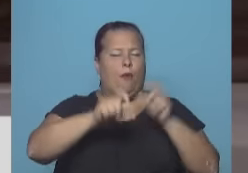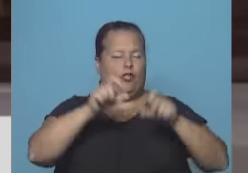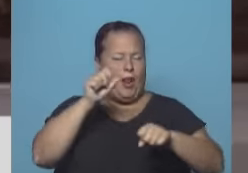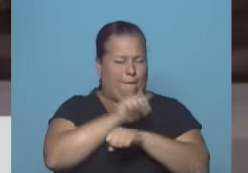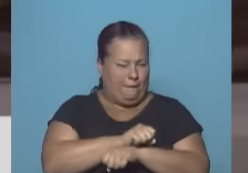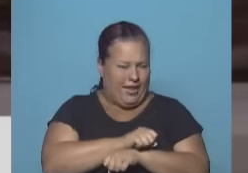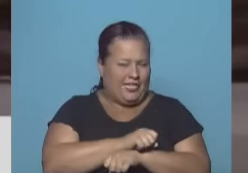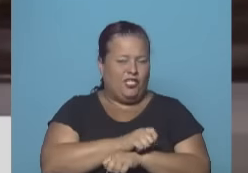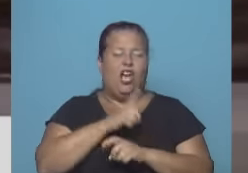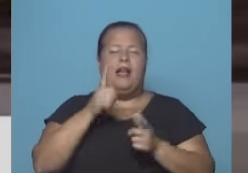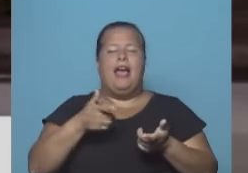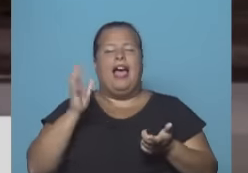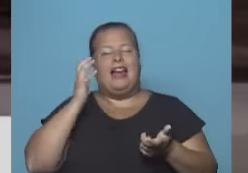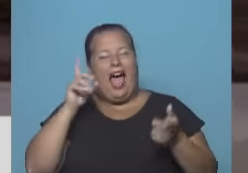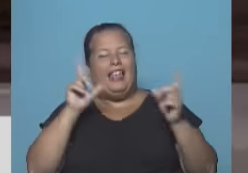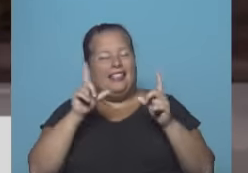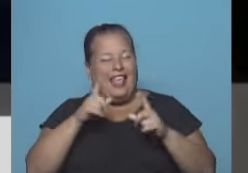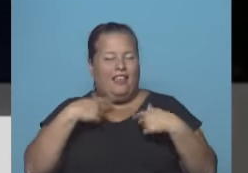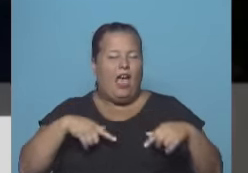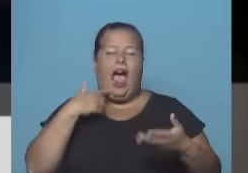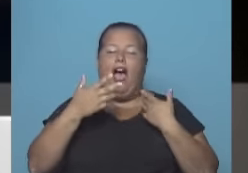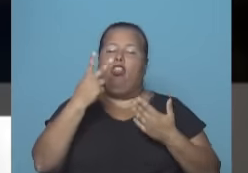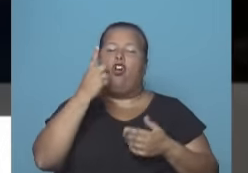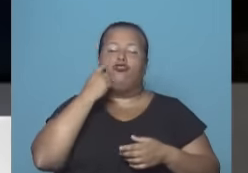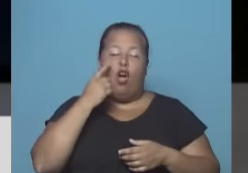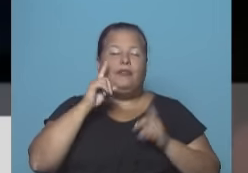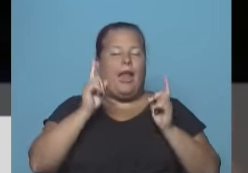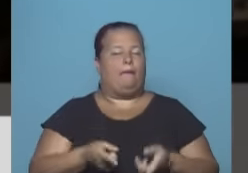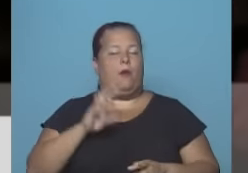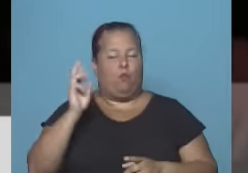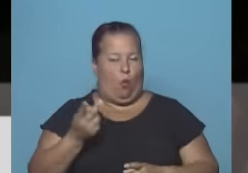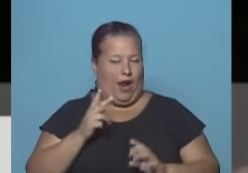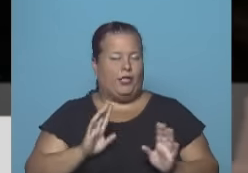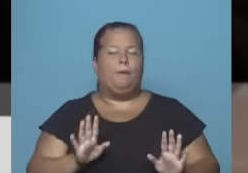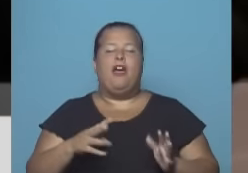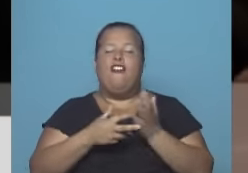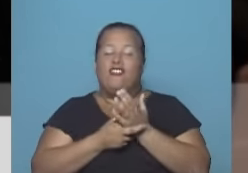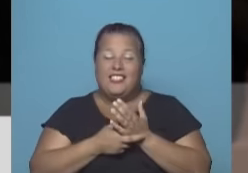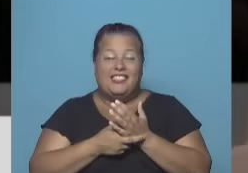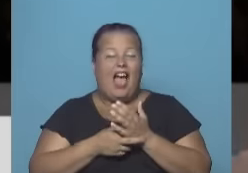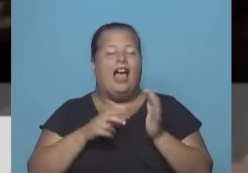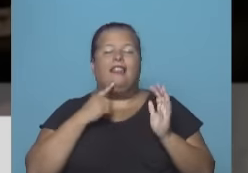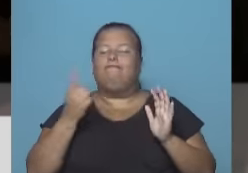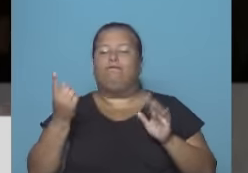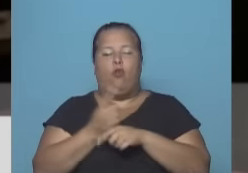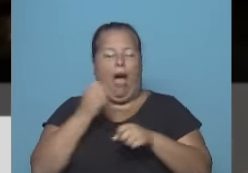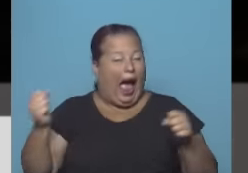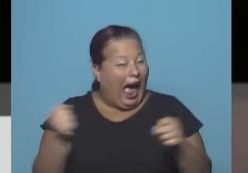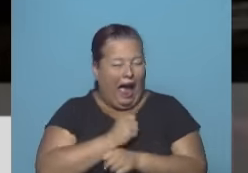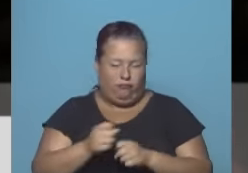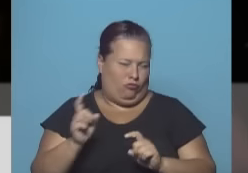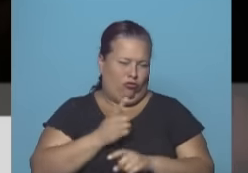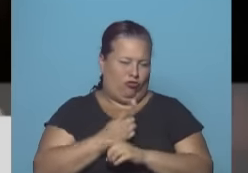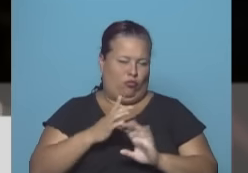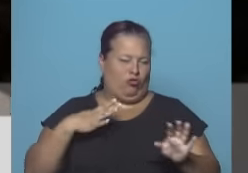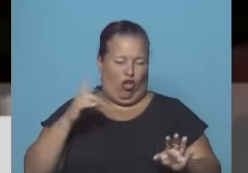detenidas y los medios de comunicación hablan de 2 hombres que también habrían muerto, pero la Fiscalía todavía dijo que no puede confirmar